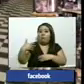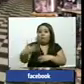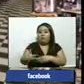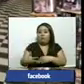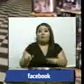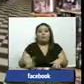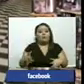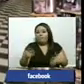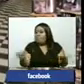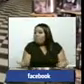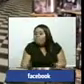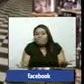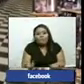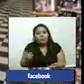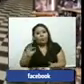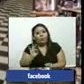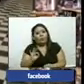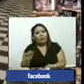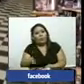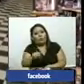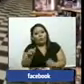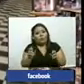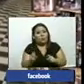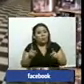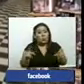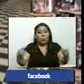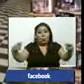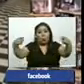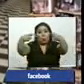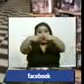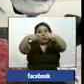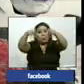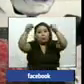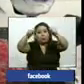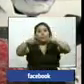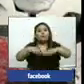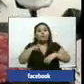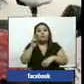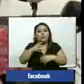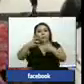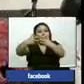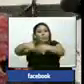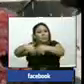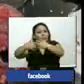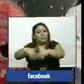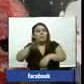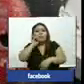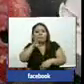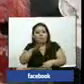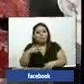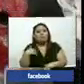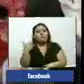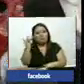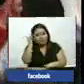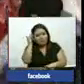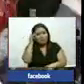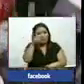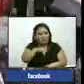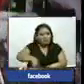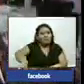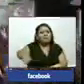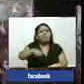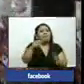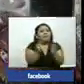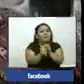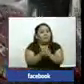que buscar una solución mejor que simplemente apagar la energía de todos. La compañía aseguró que entienden los problemas causados por los apagones